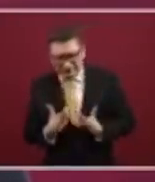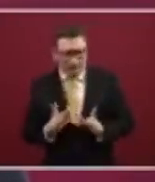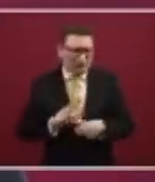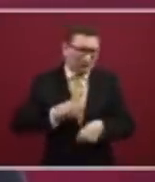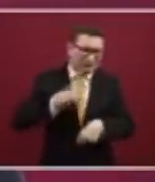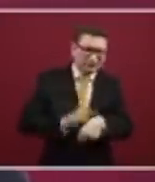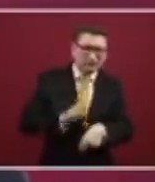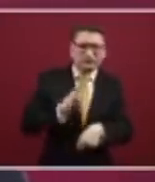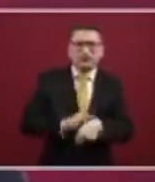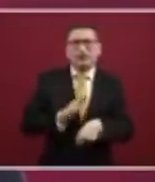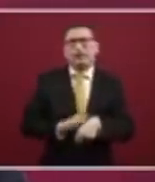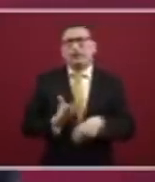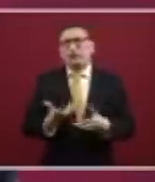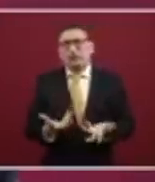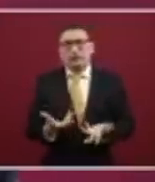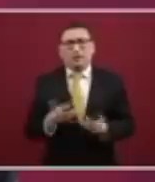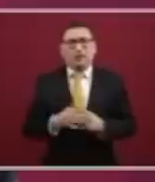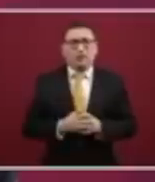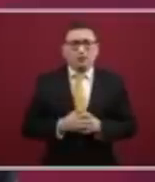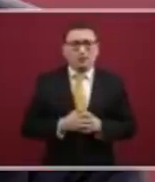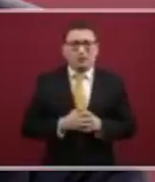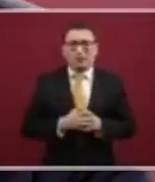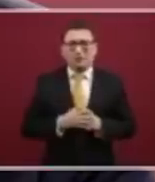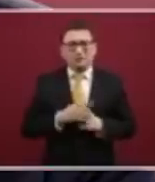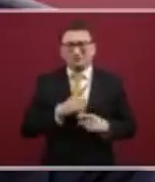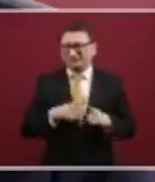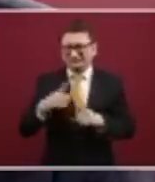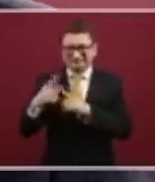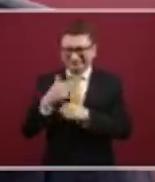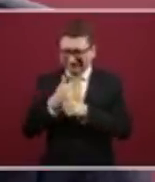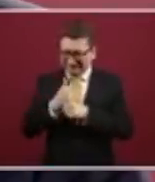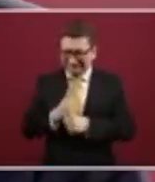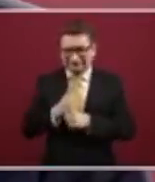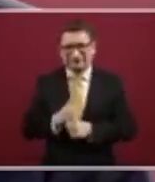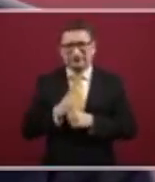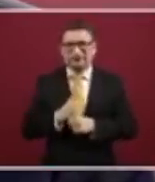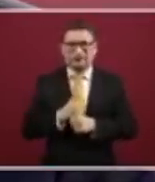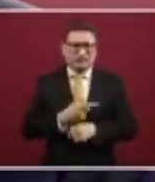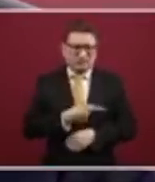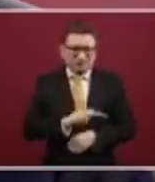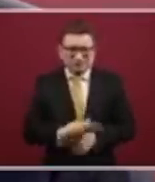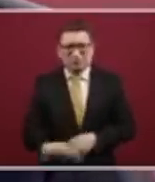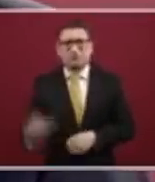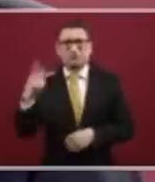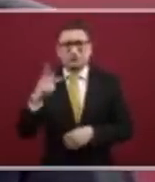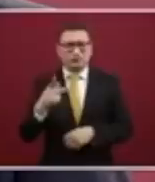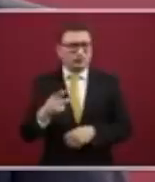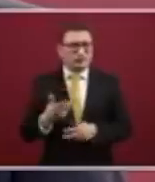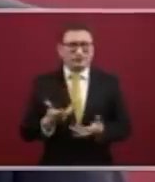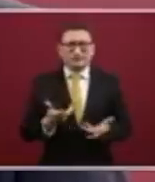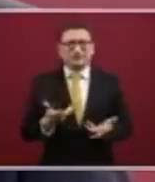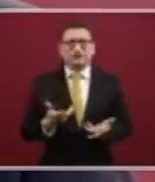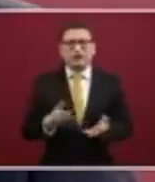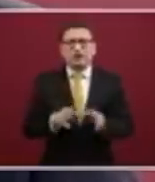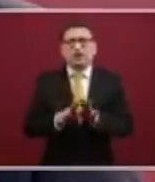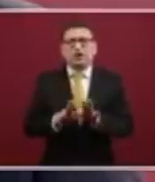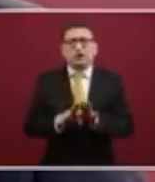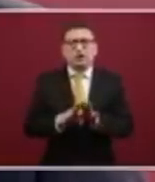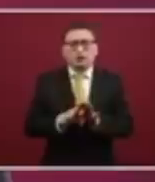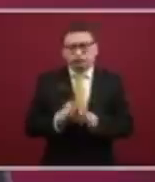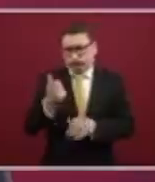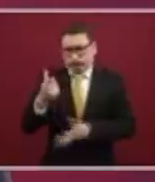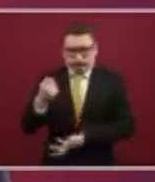para enfrentar el sufrimiento, la pobreza, No hay